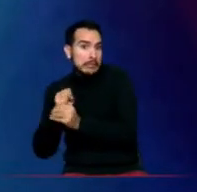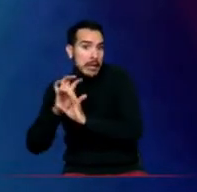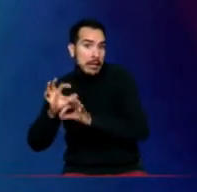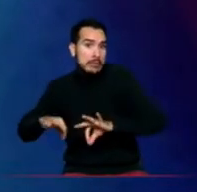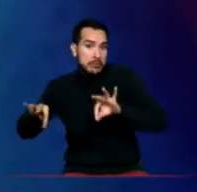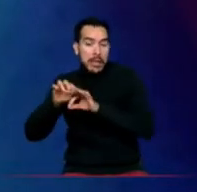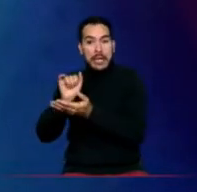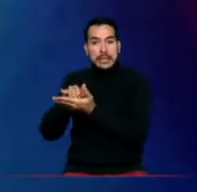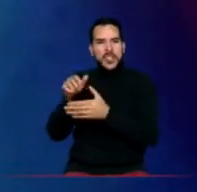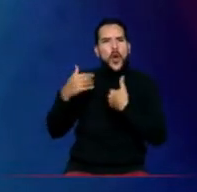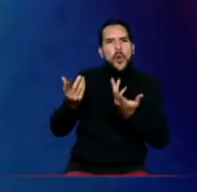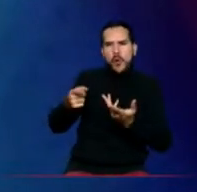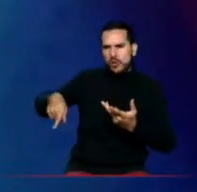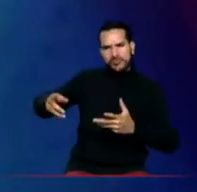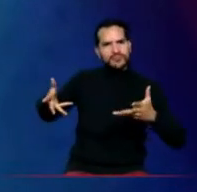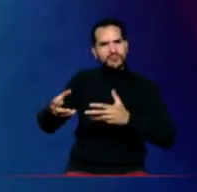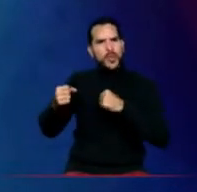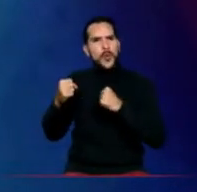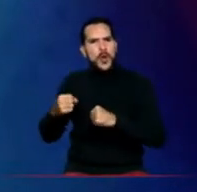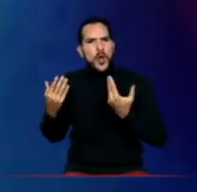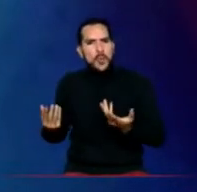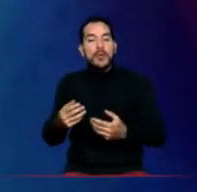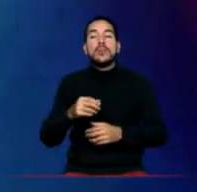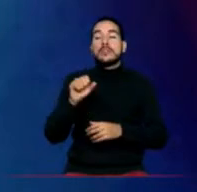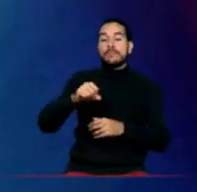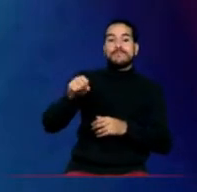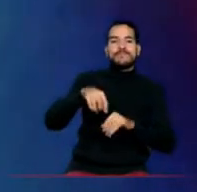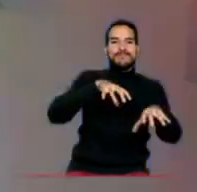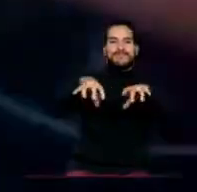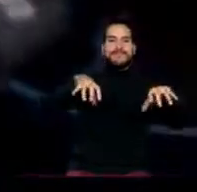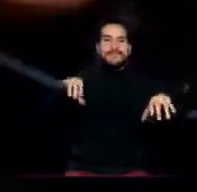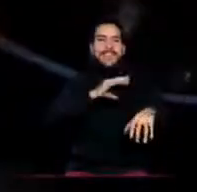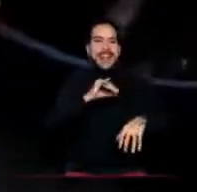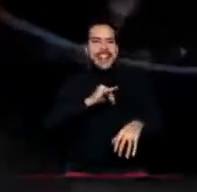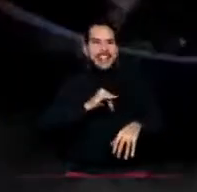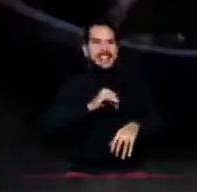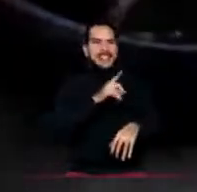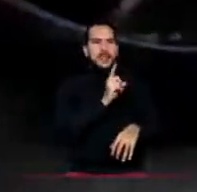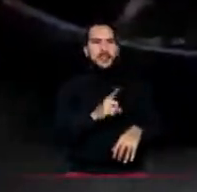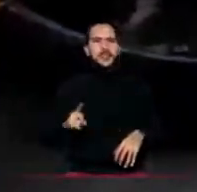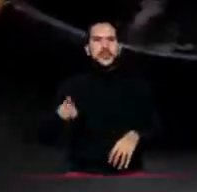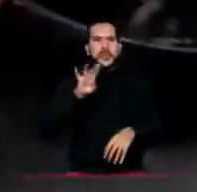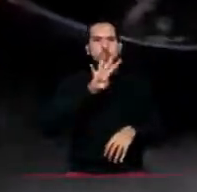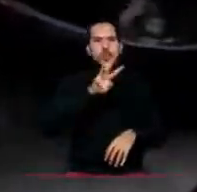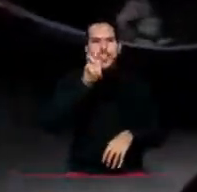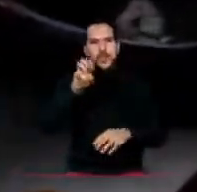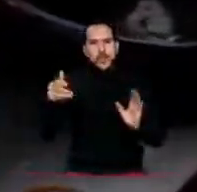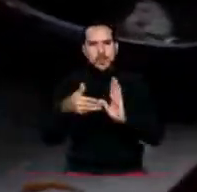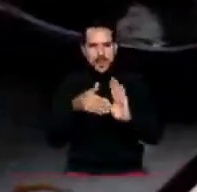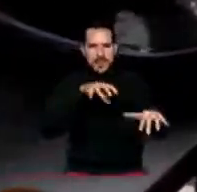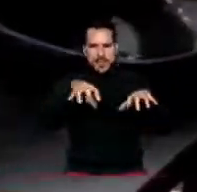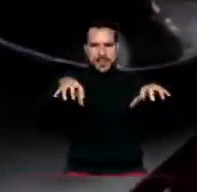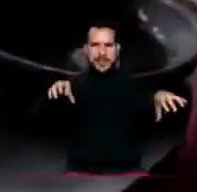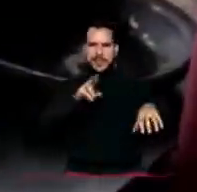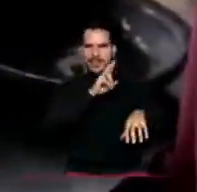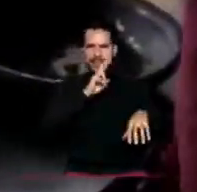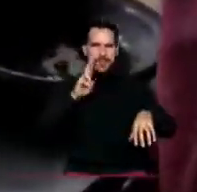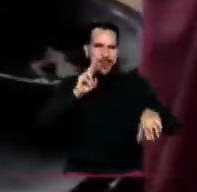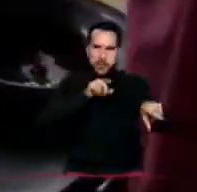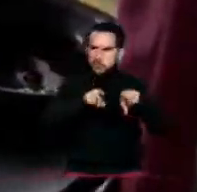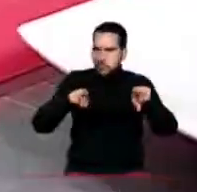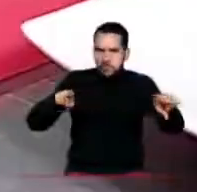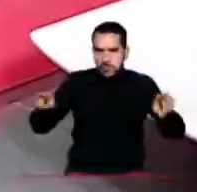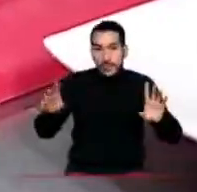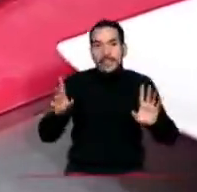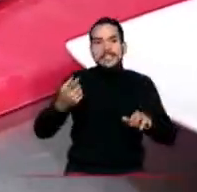en solamente Cali que se logran ver beneficiados con la operación de esta industria, donde el llamado